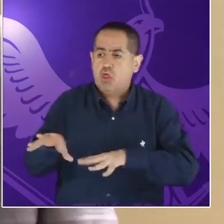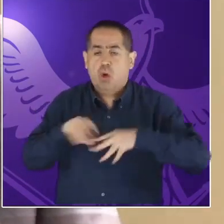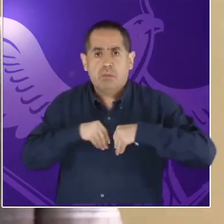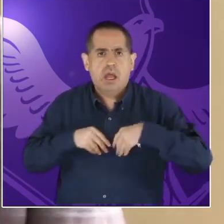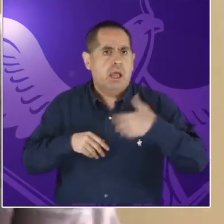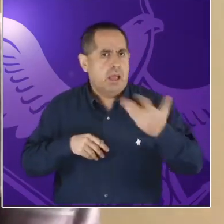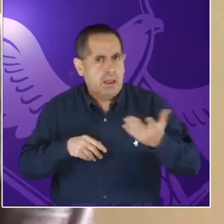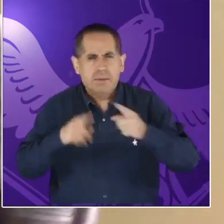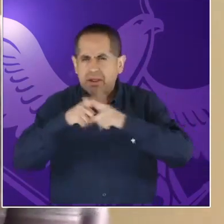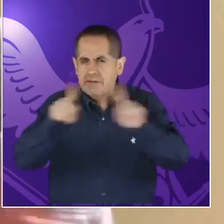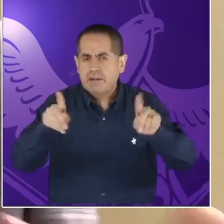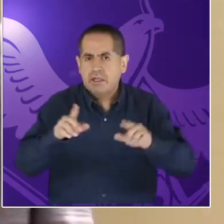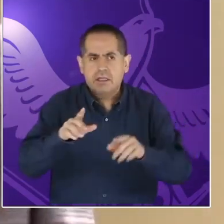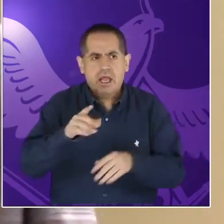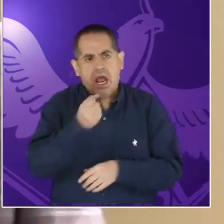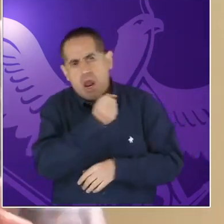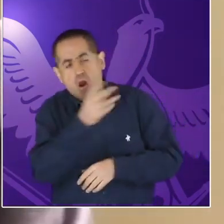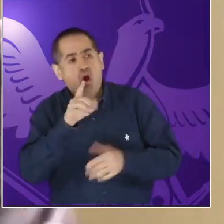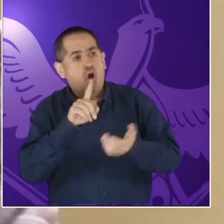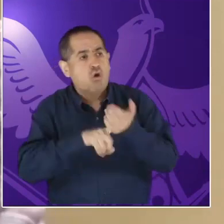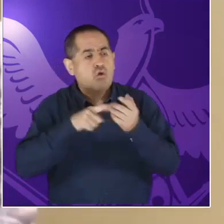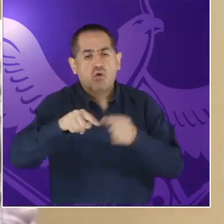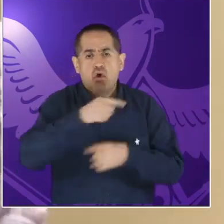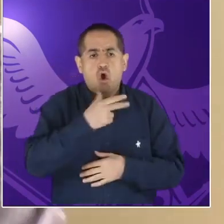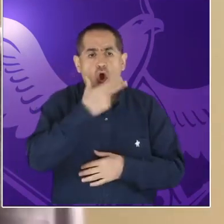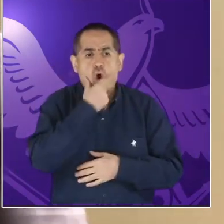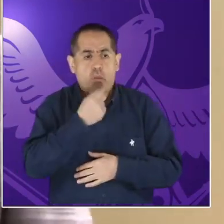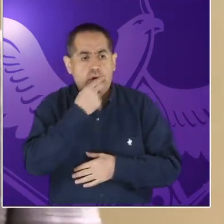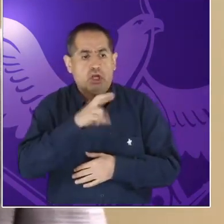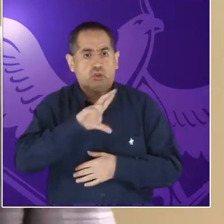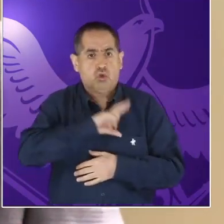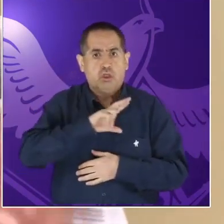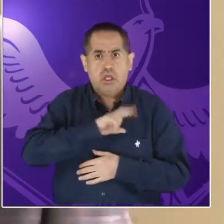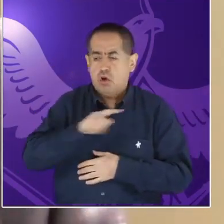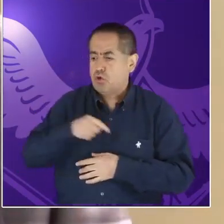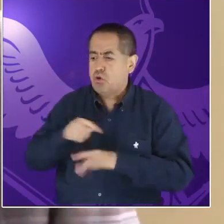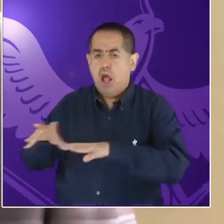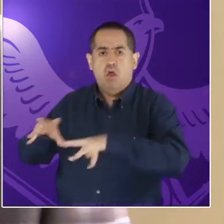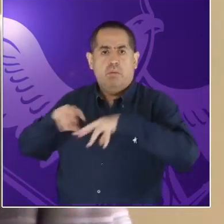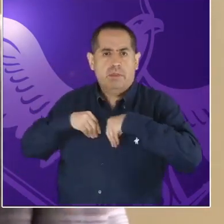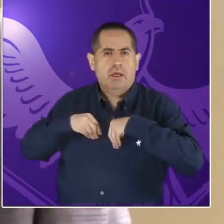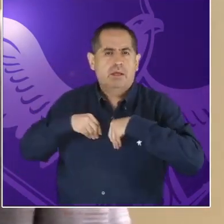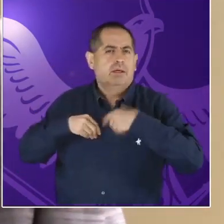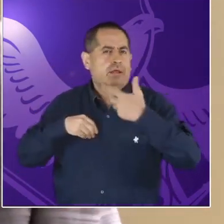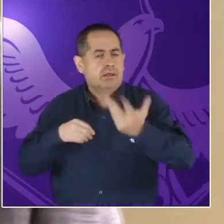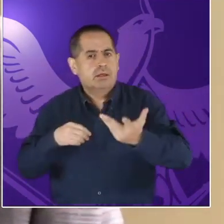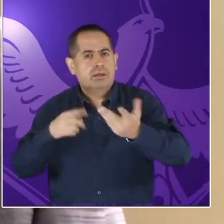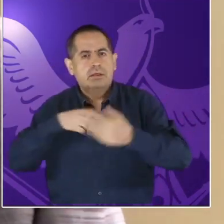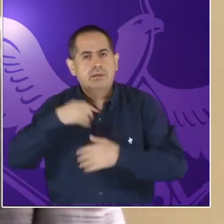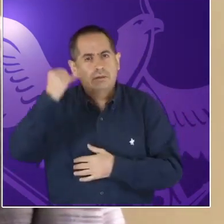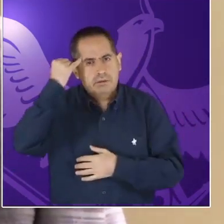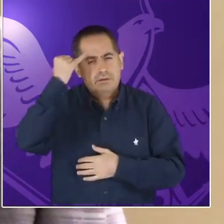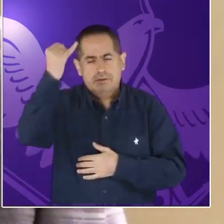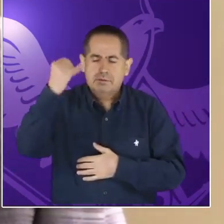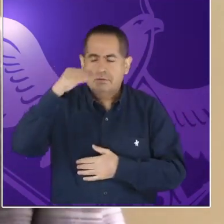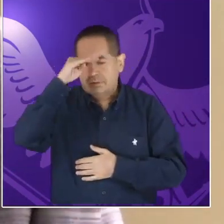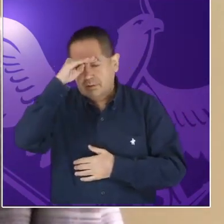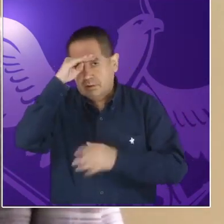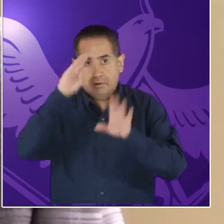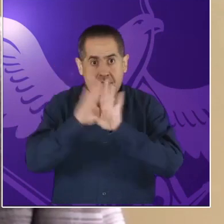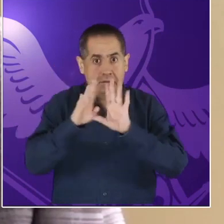Pero finalmente creo que hay un espacio todavía más reducido de los hombres solteros que estamos adoptando. Y yo creo que en